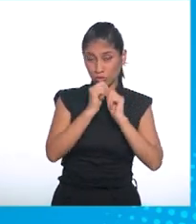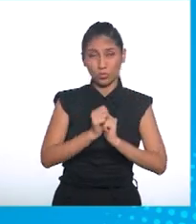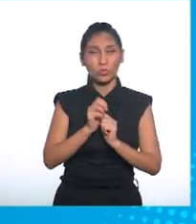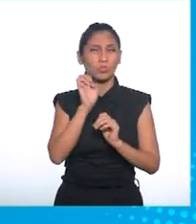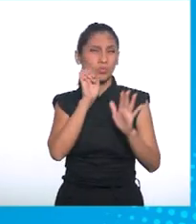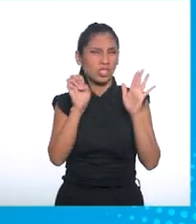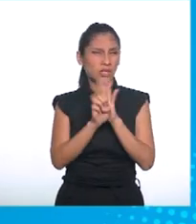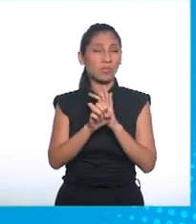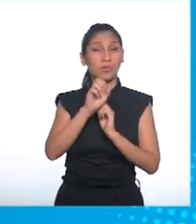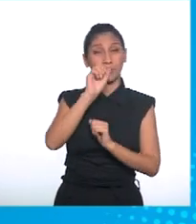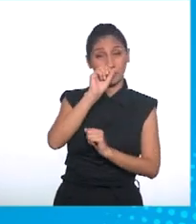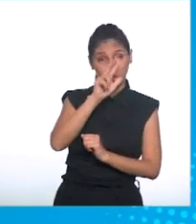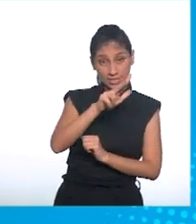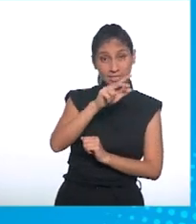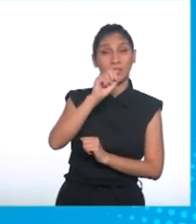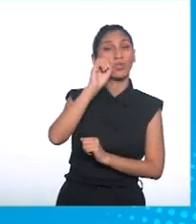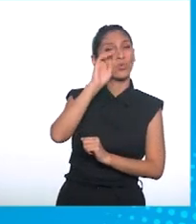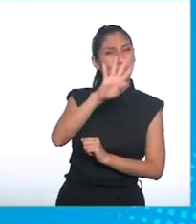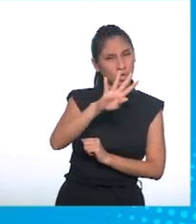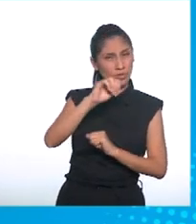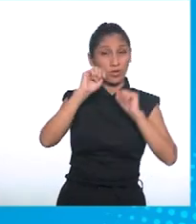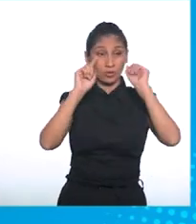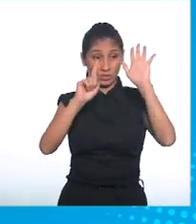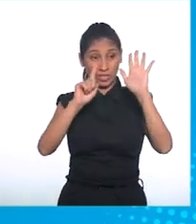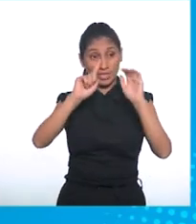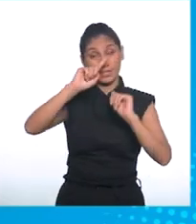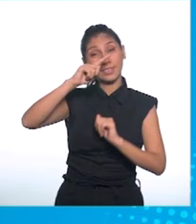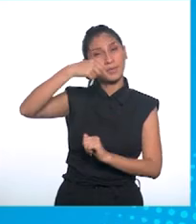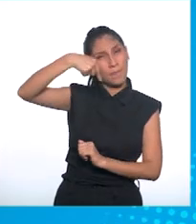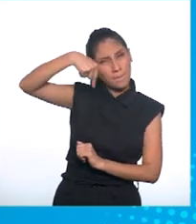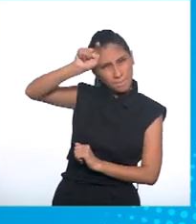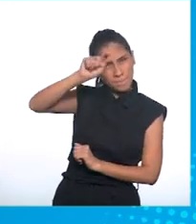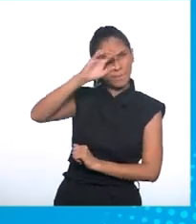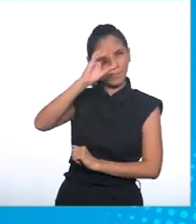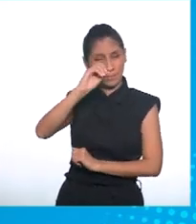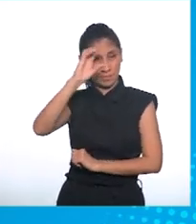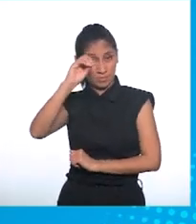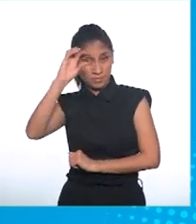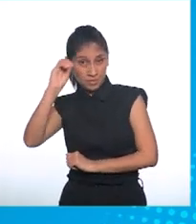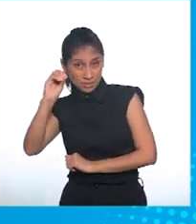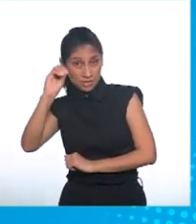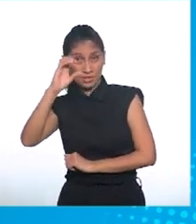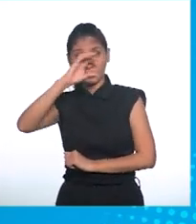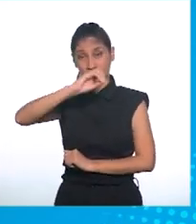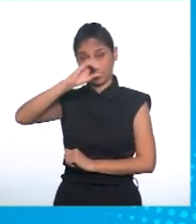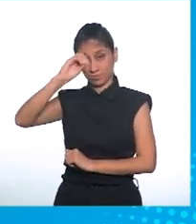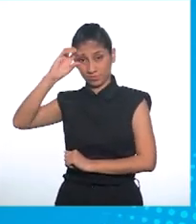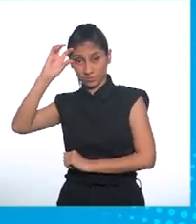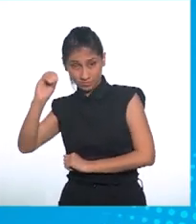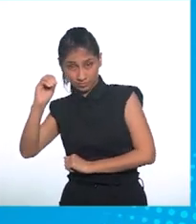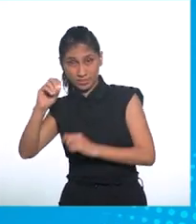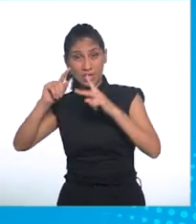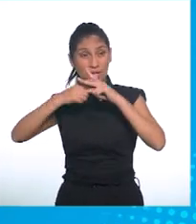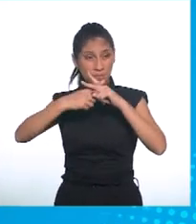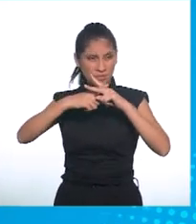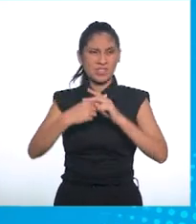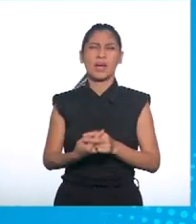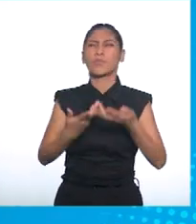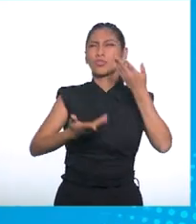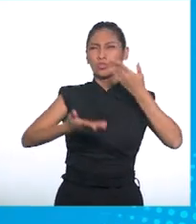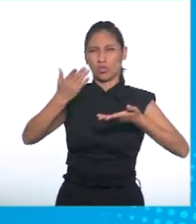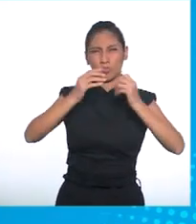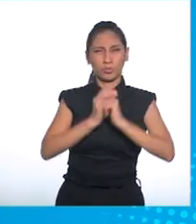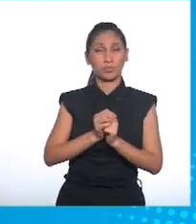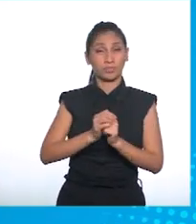como 346 millones en notación científica, primero comenzamos por la mantisa, la cual se